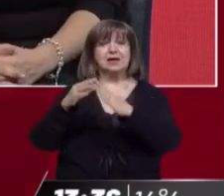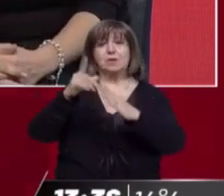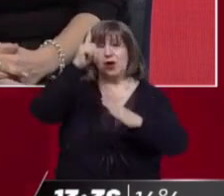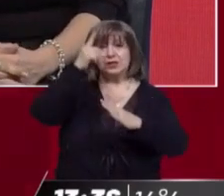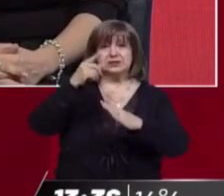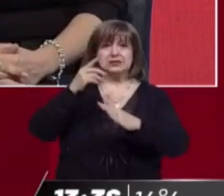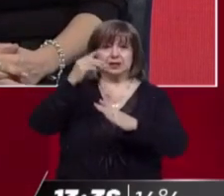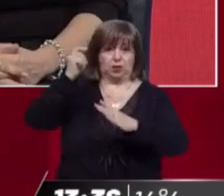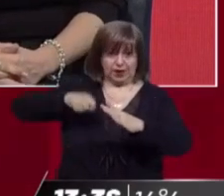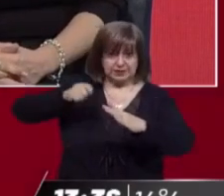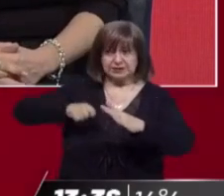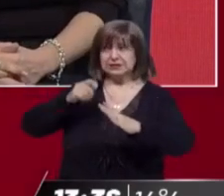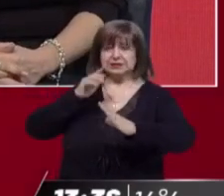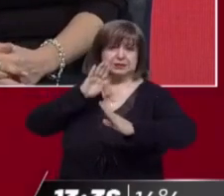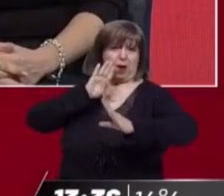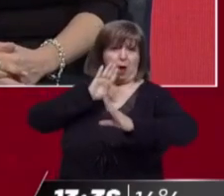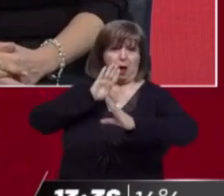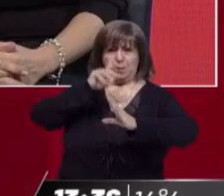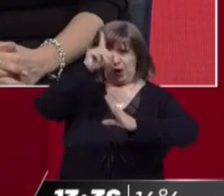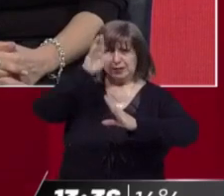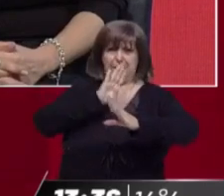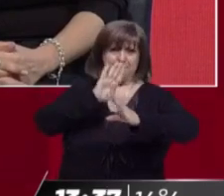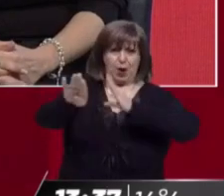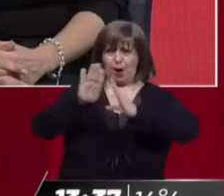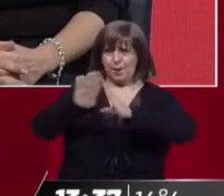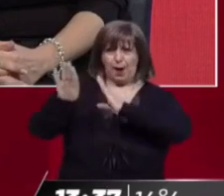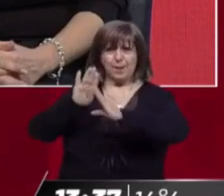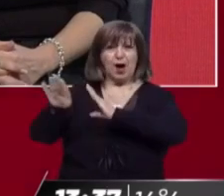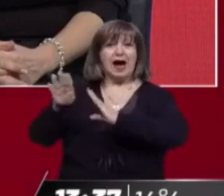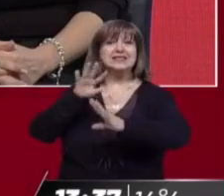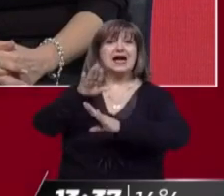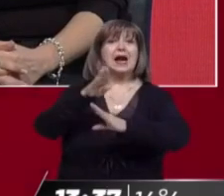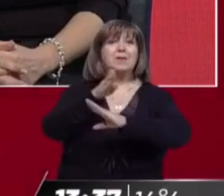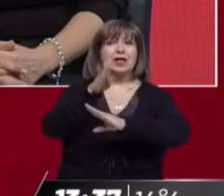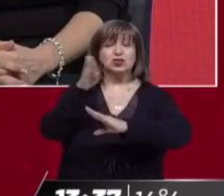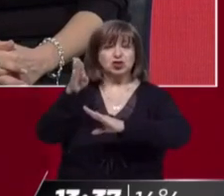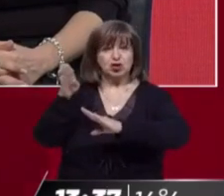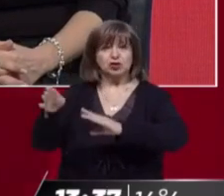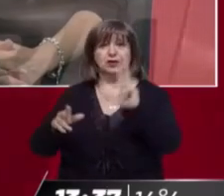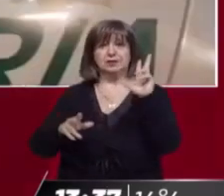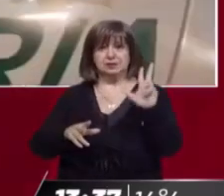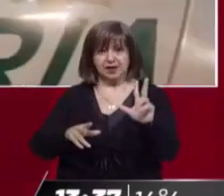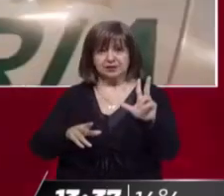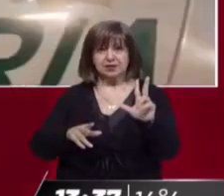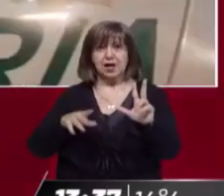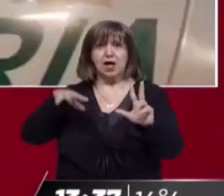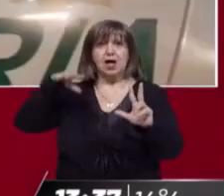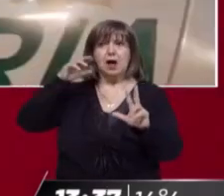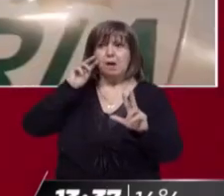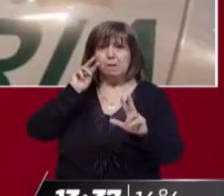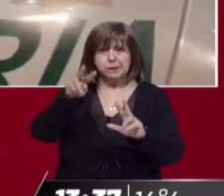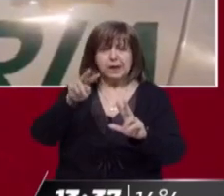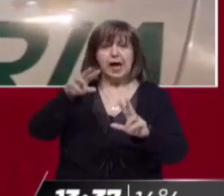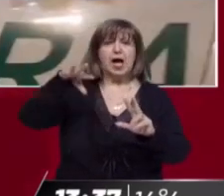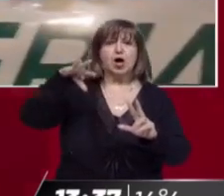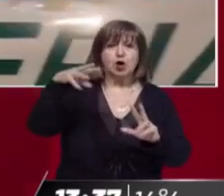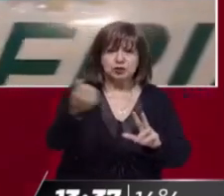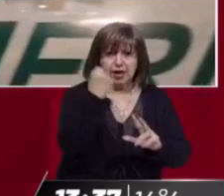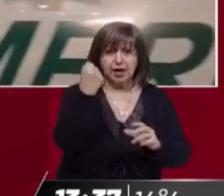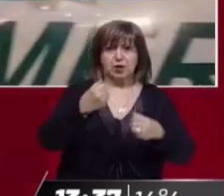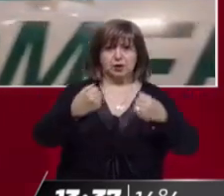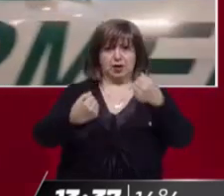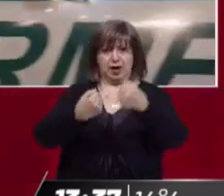de Uco. Esto con un resultado de un importante secuestro de unidades móviles rodados, podemos hablar también de dinero en